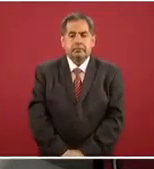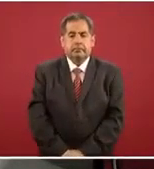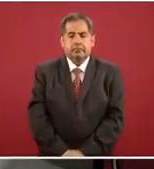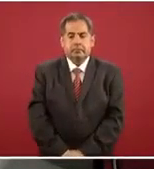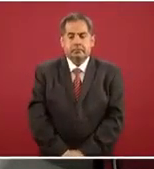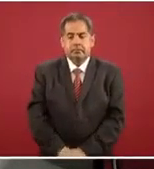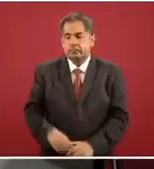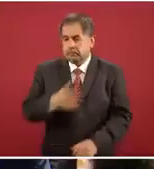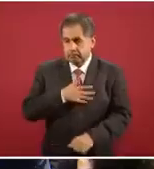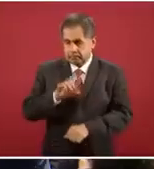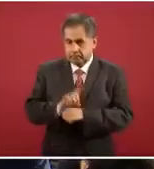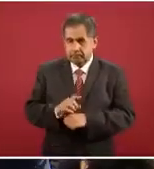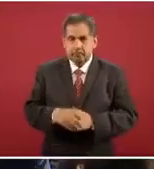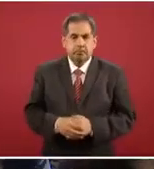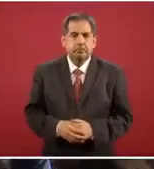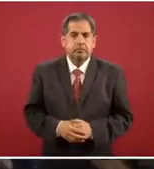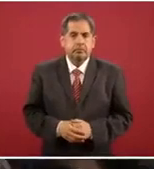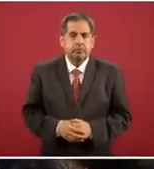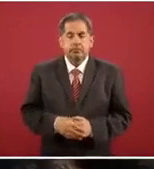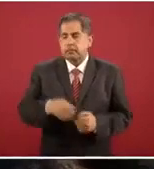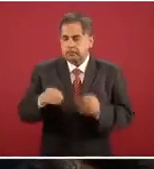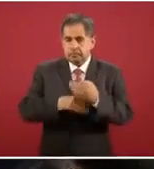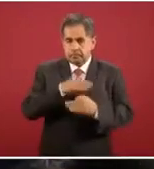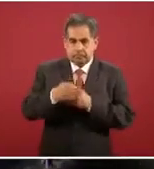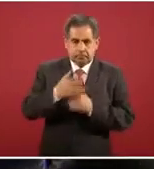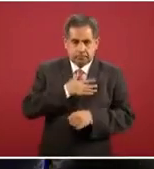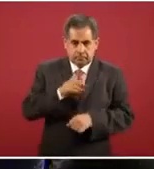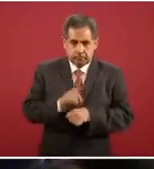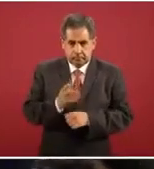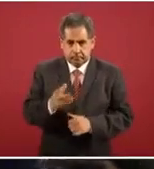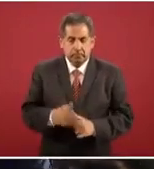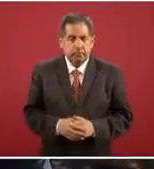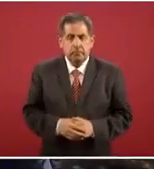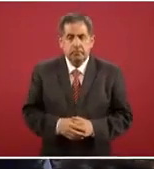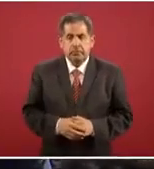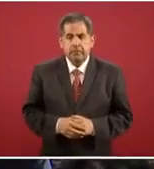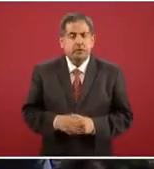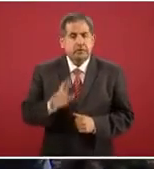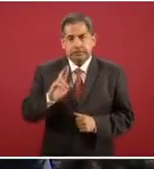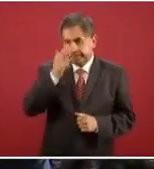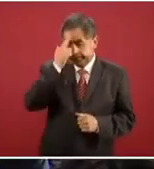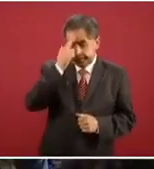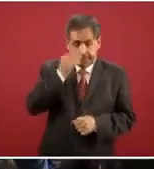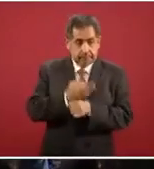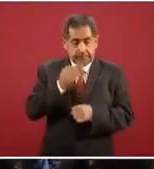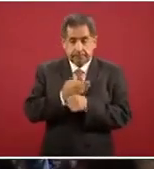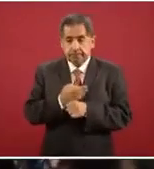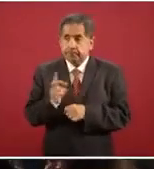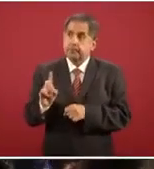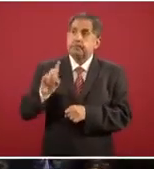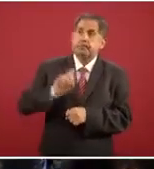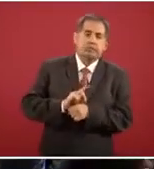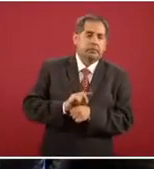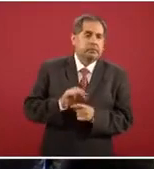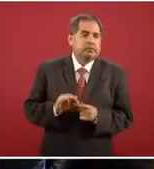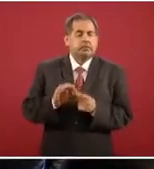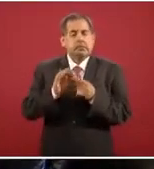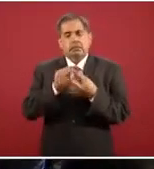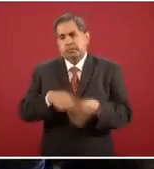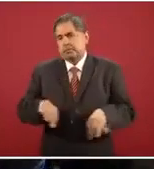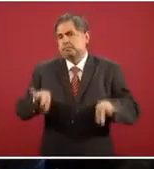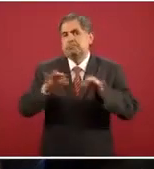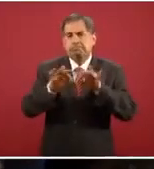muy buenos días a todos recordar a ustedes en esta fecha tan especial para